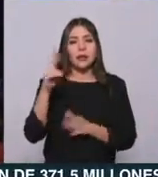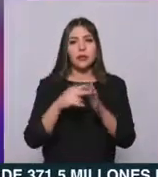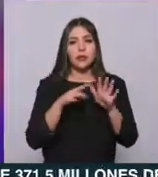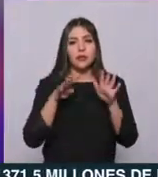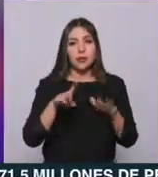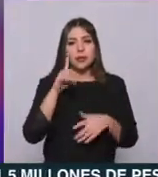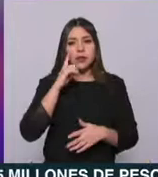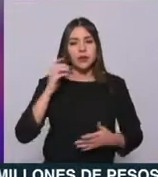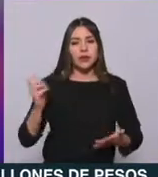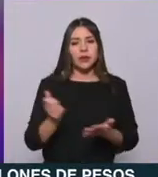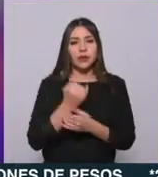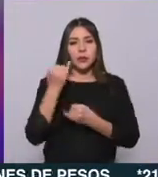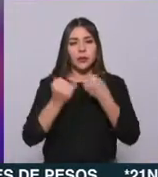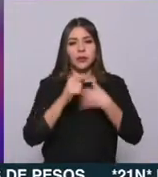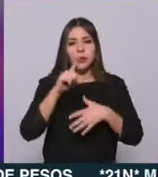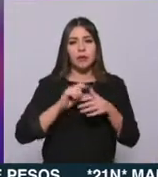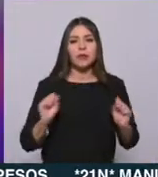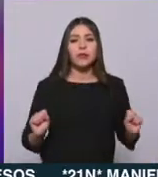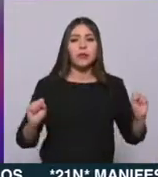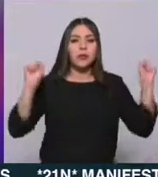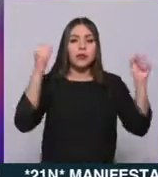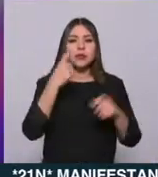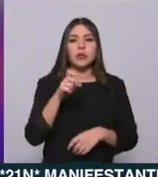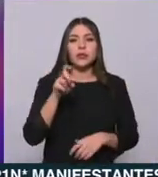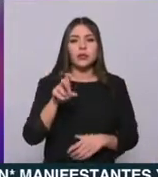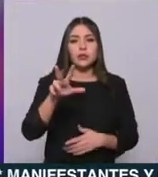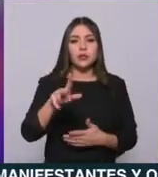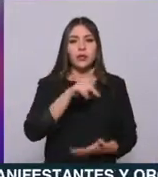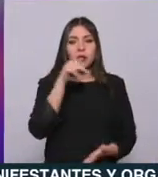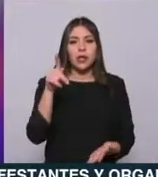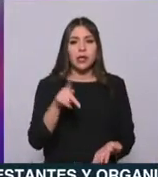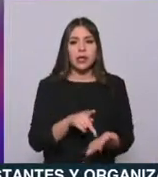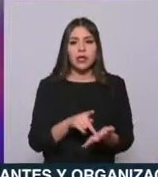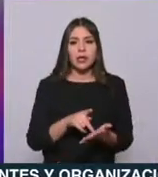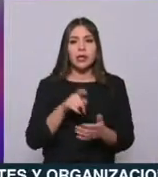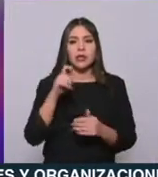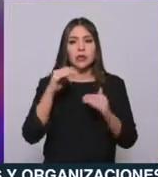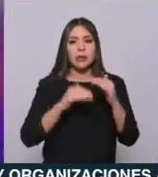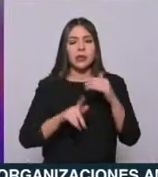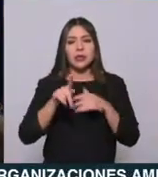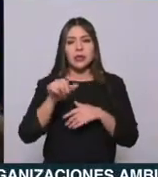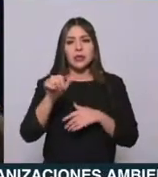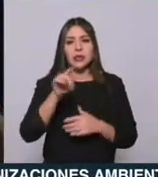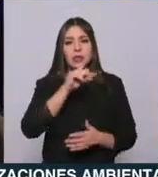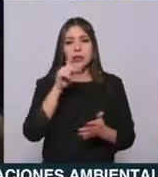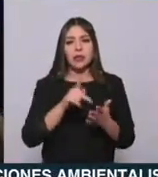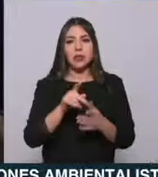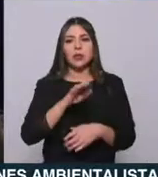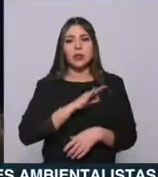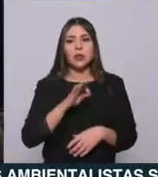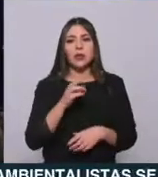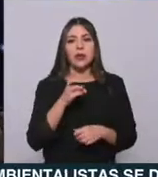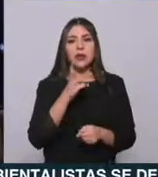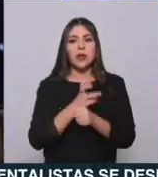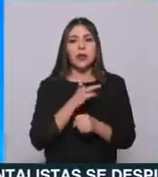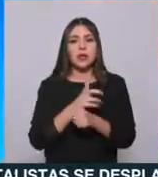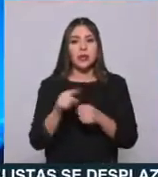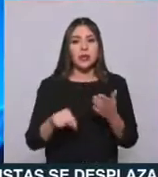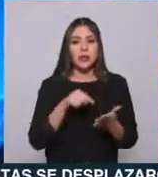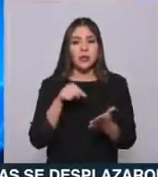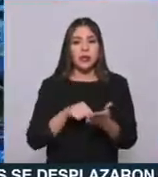subcampeona panamericana logró levantar 138 kilogramos en la división de menos 76 kilos, con lo que logró quedarse con el tercer puesto.